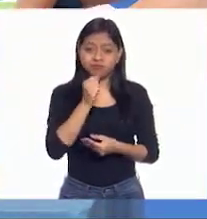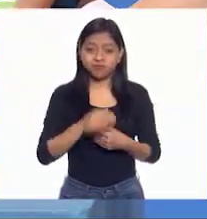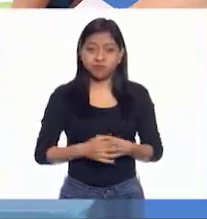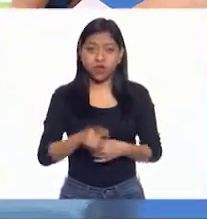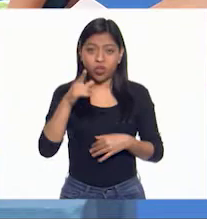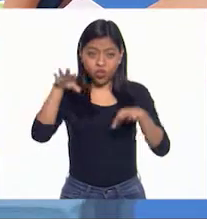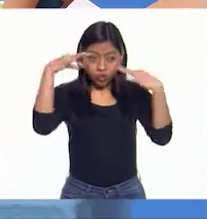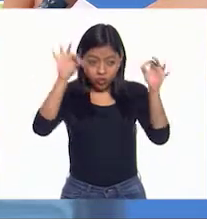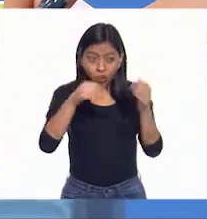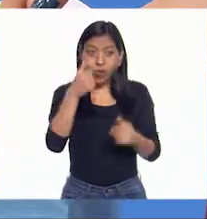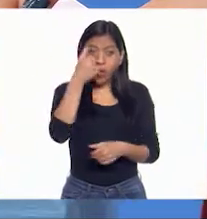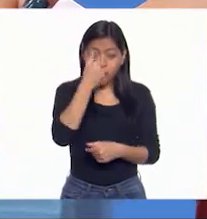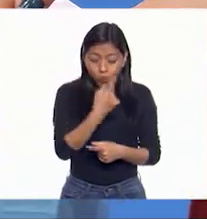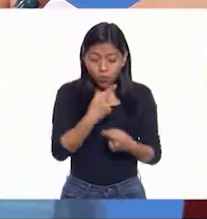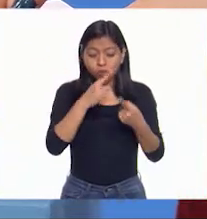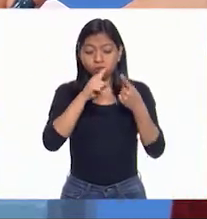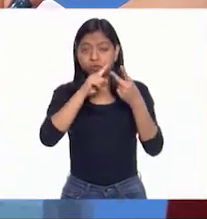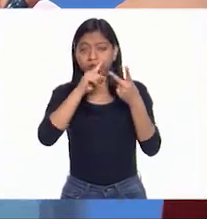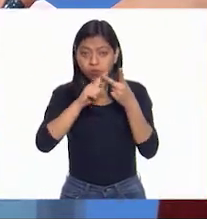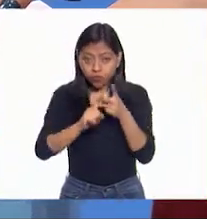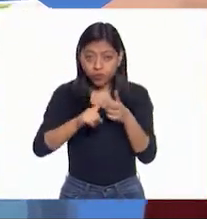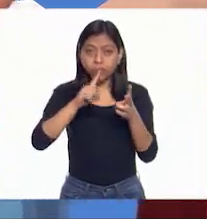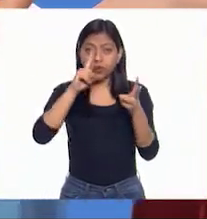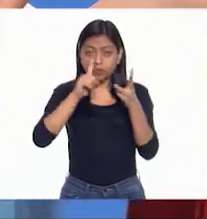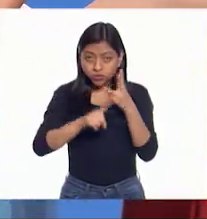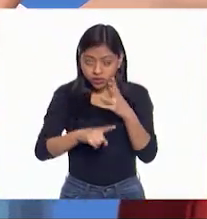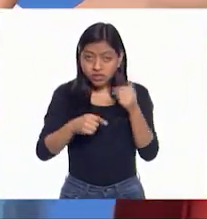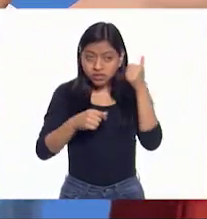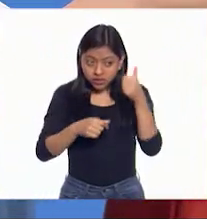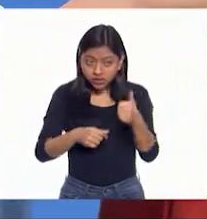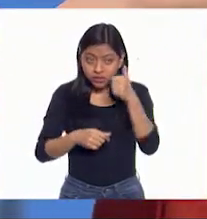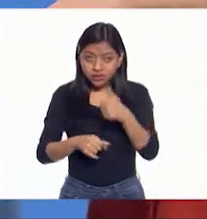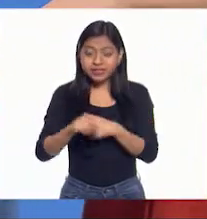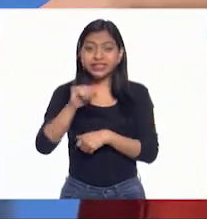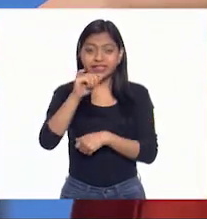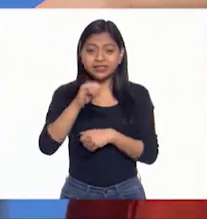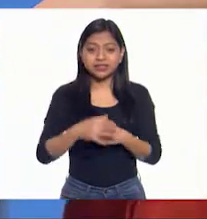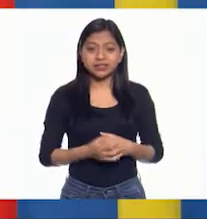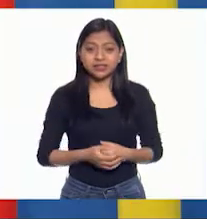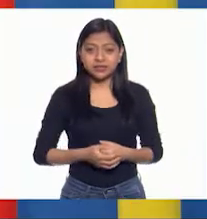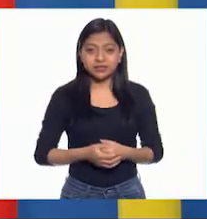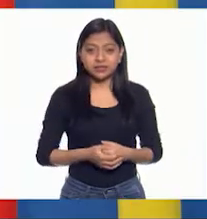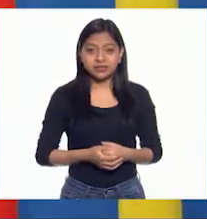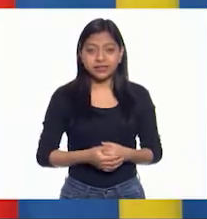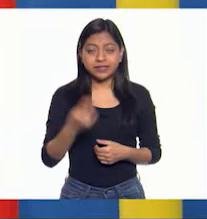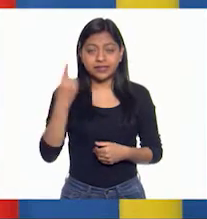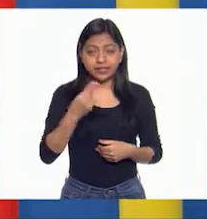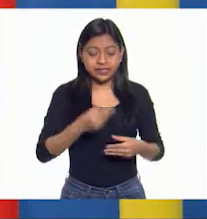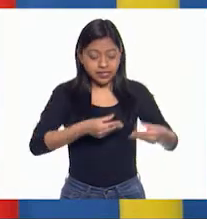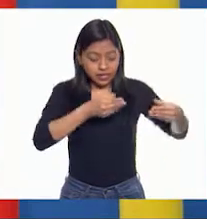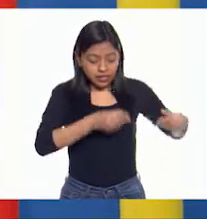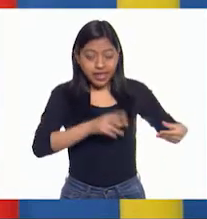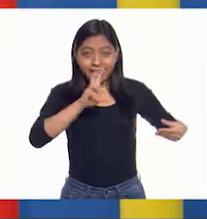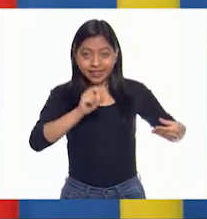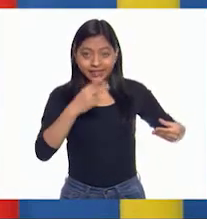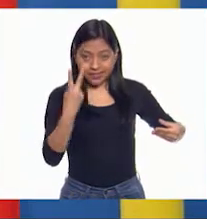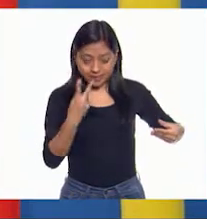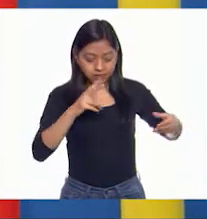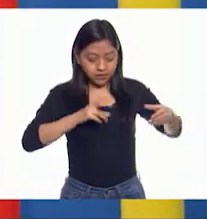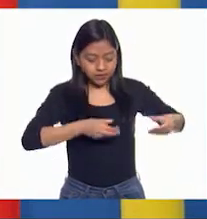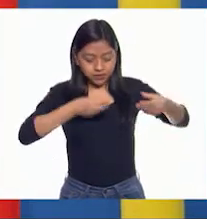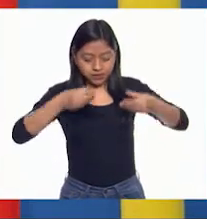hoja por hoja? Ay, pues sí. Me pidieron que les dijera cuántos paquetes de 32 hojas se pueden hacer con estas